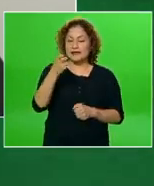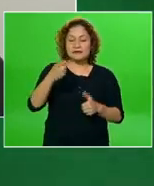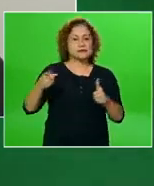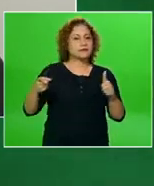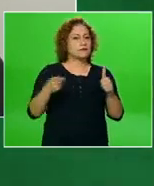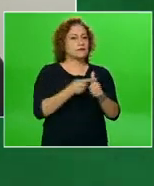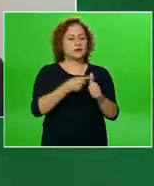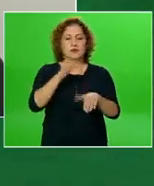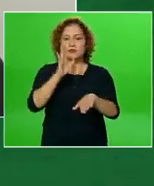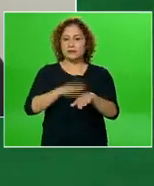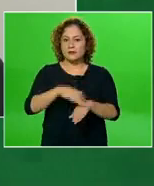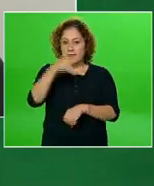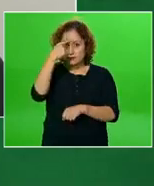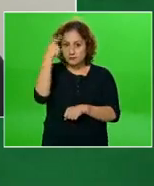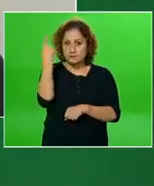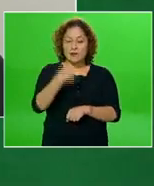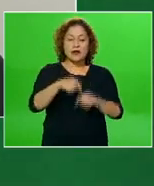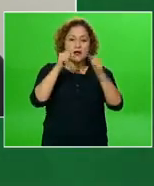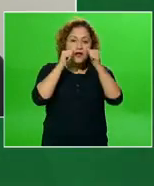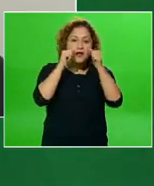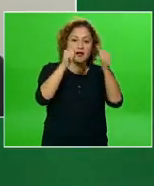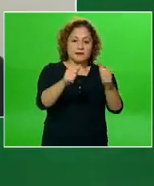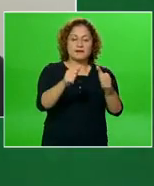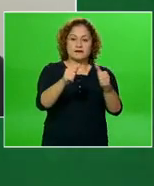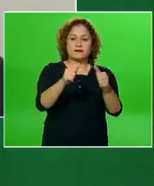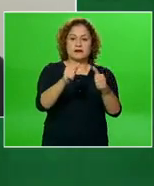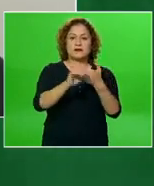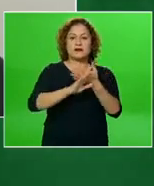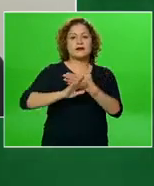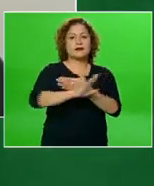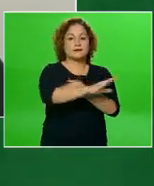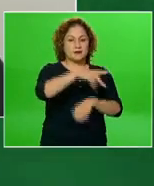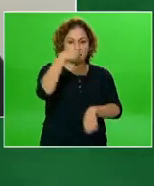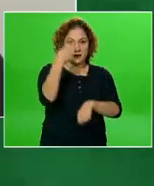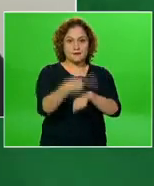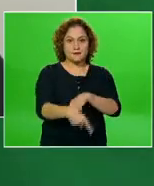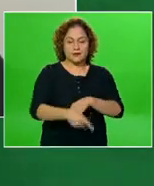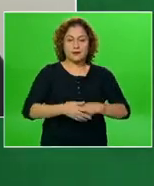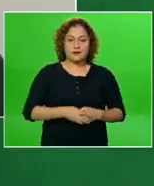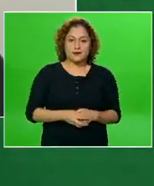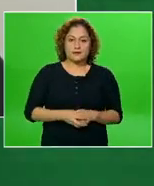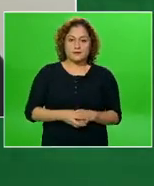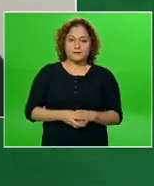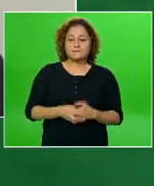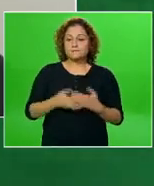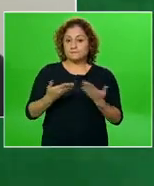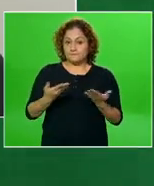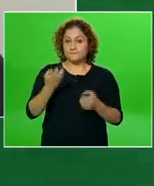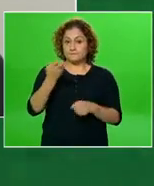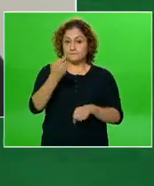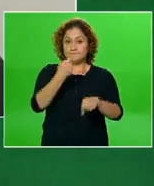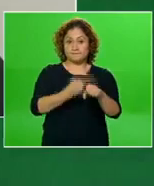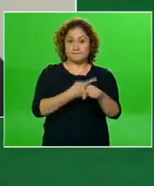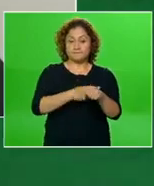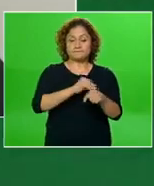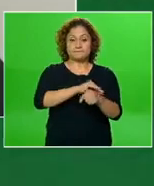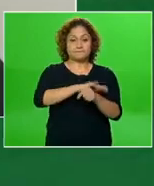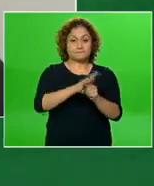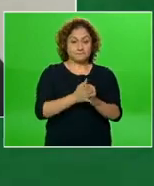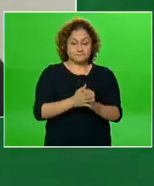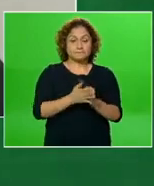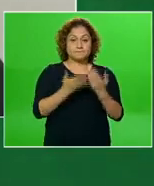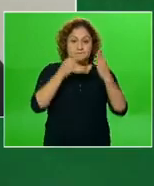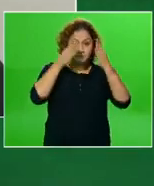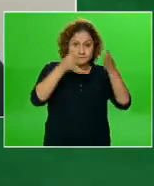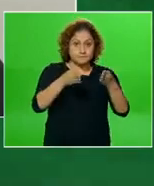riesgo que una persona puede tener para complicarse y fallecer de kobe y esa es la razón por la cual el grupo técnico